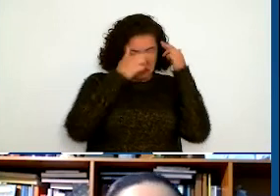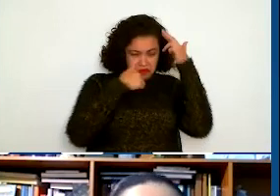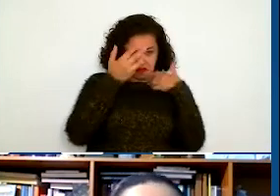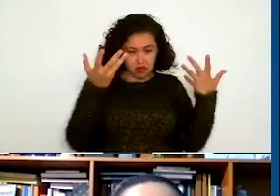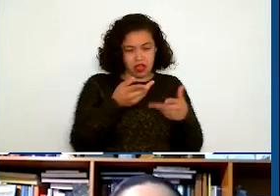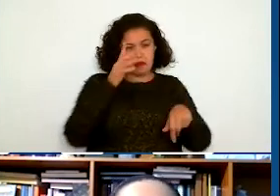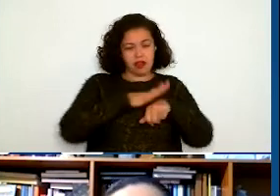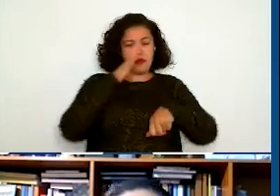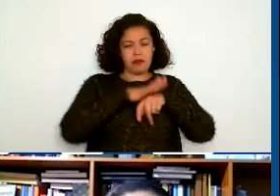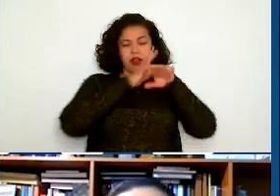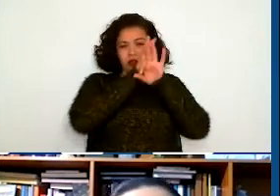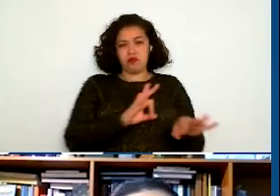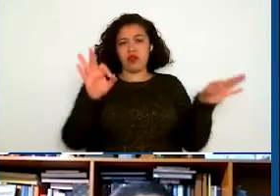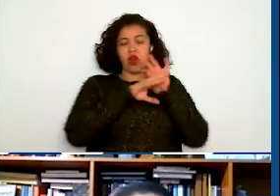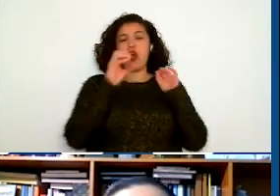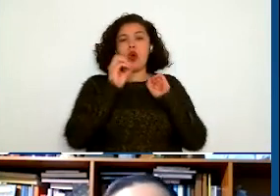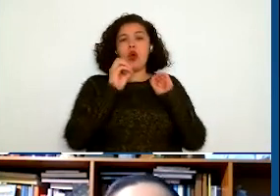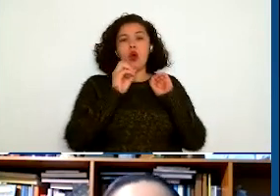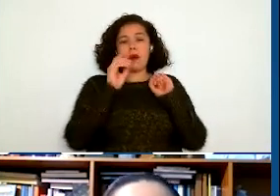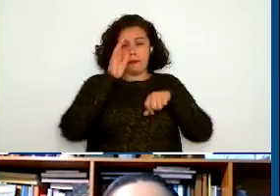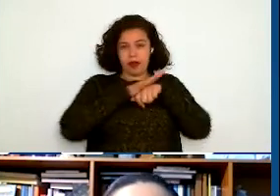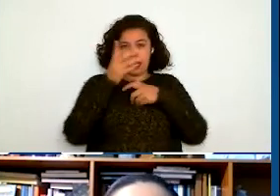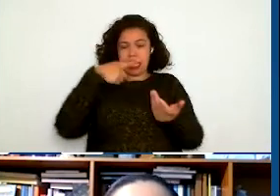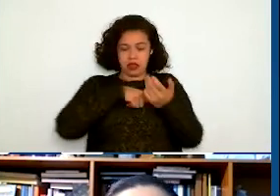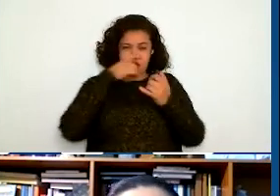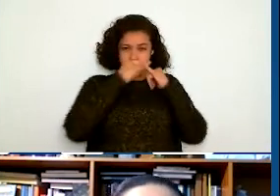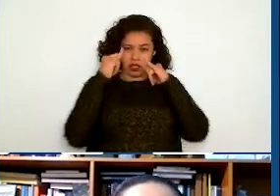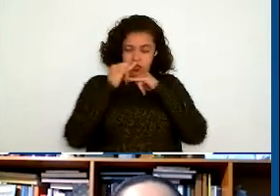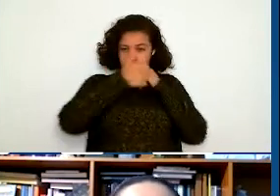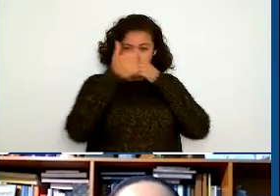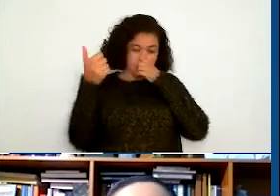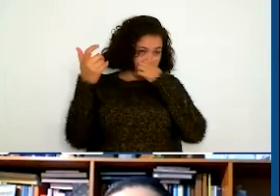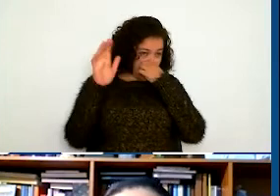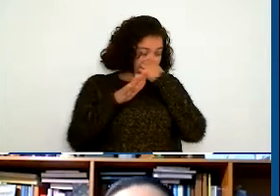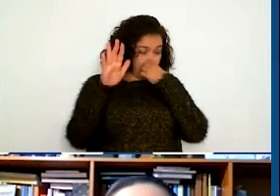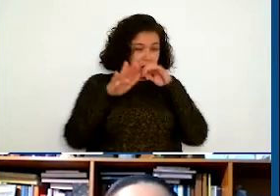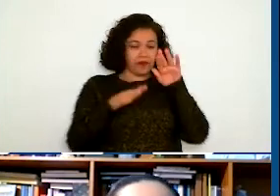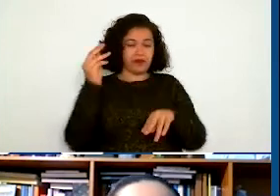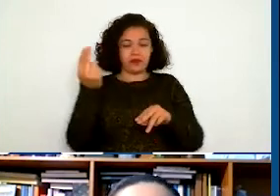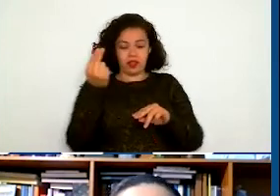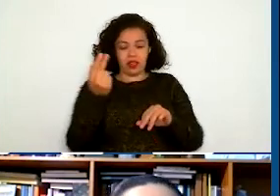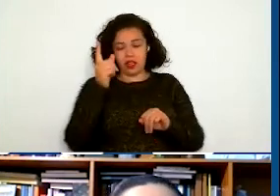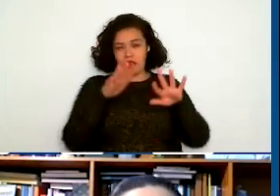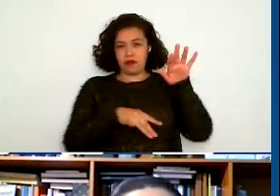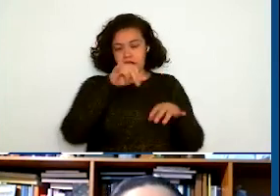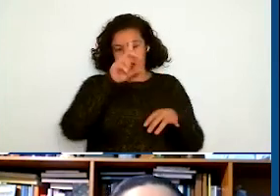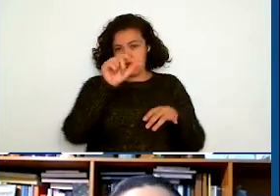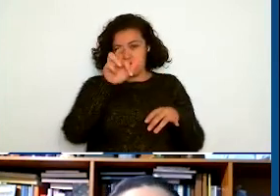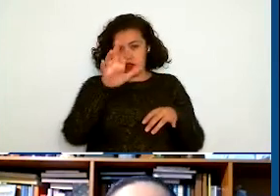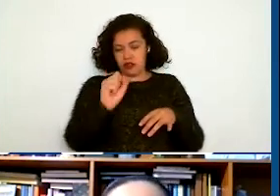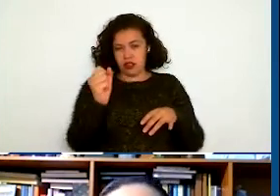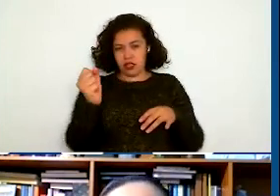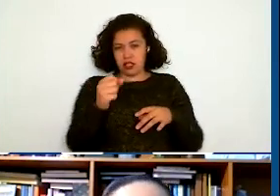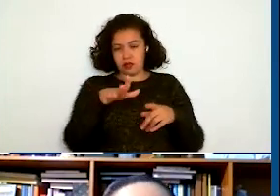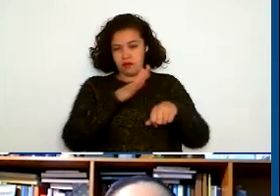mayor énfasis en eso, o a nivel más interno en cada institución, si es necesario, además de estos indicadores y criterios más